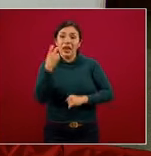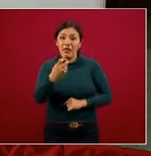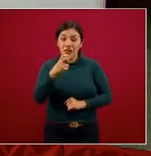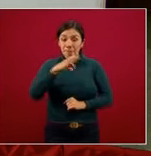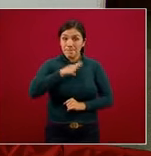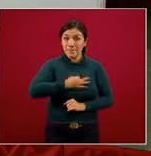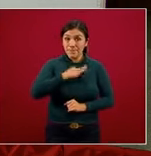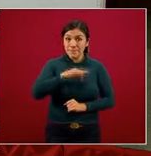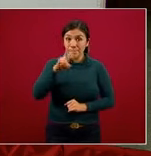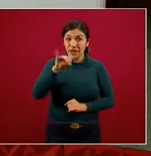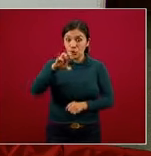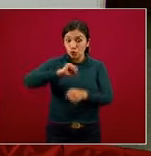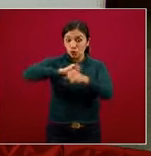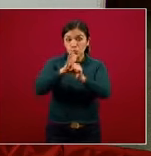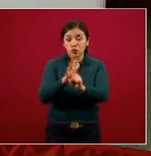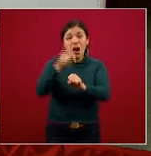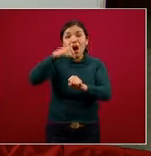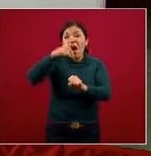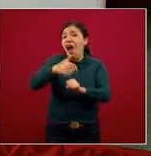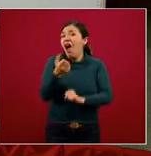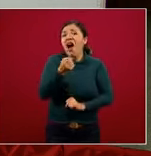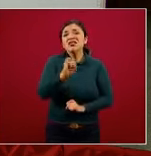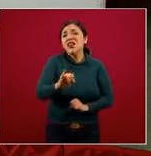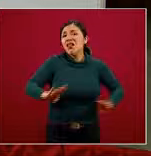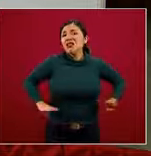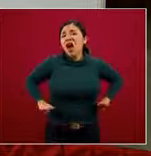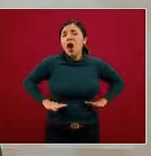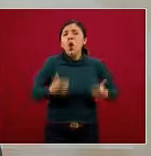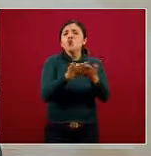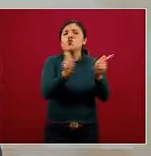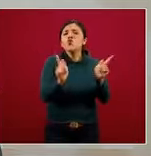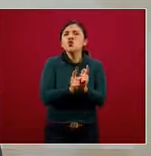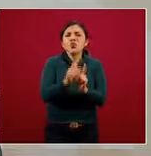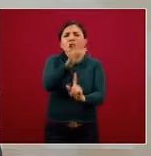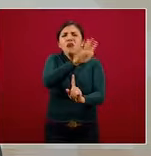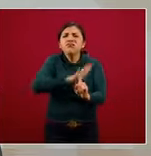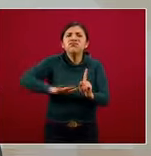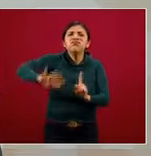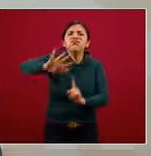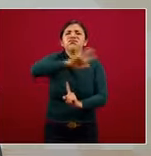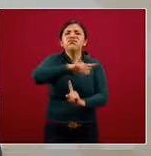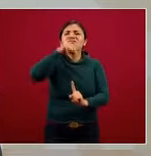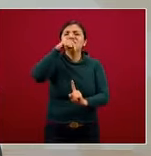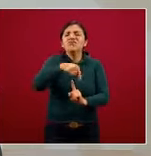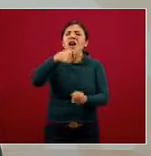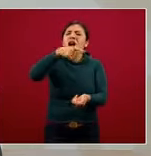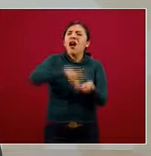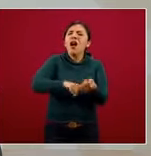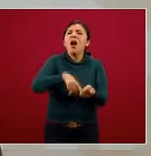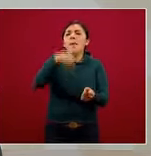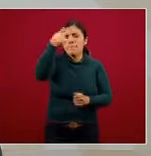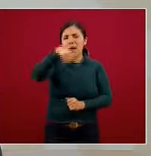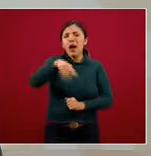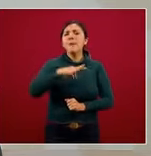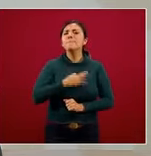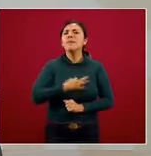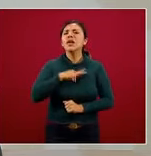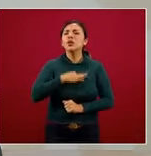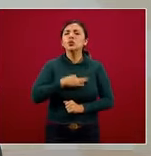virus SARS-CoV-2 es un virus del grupo, una de las dos grandes ramas, es el